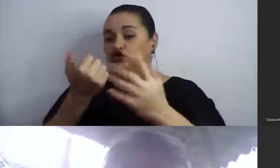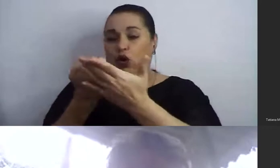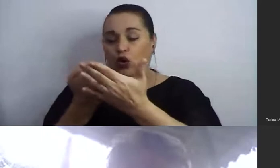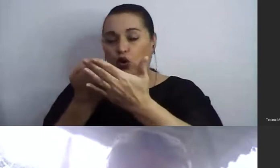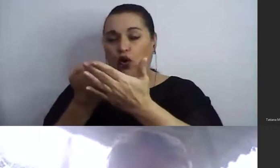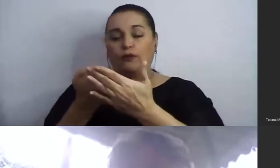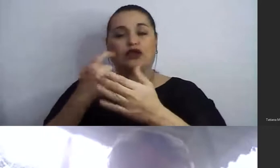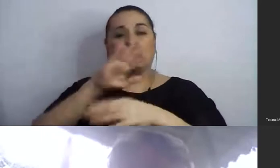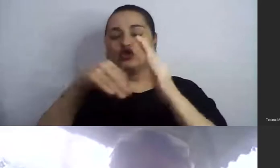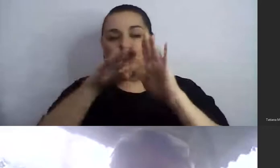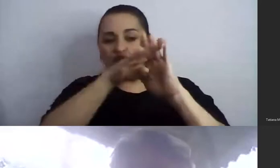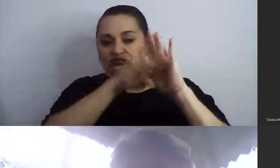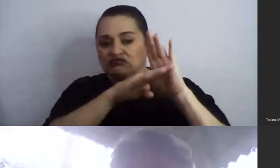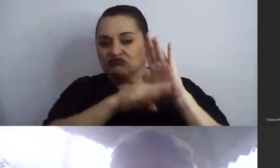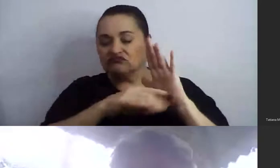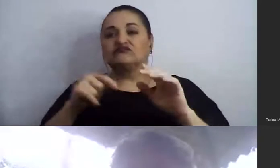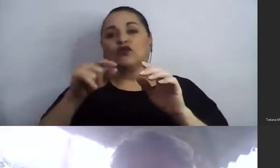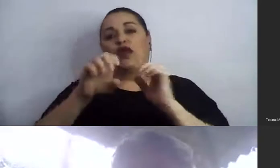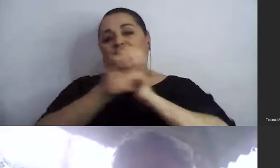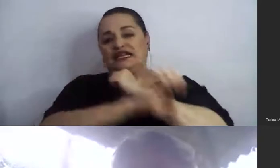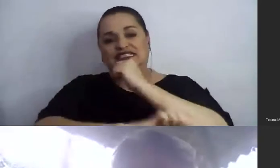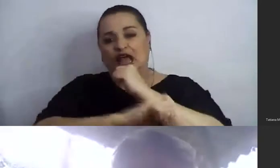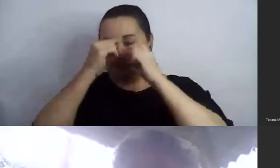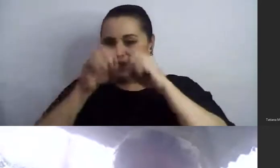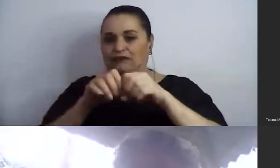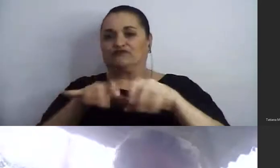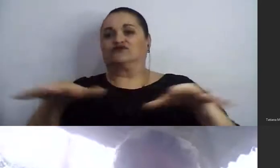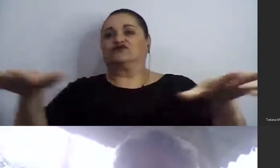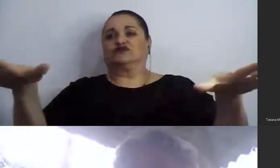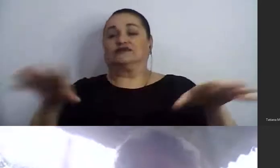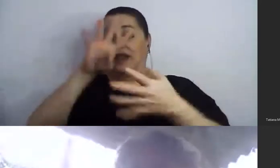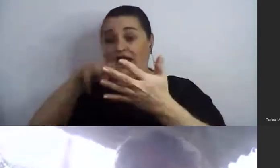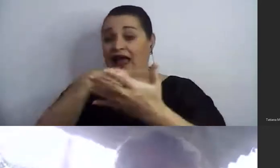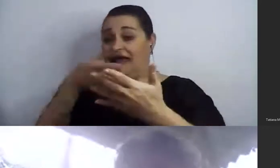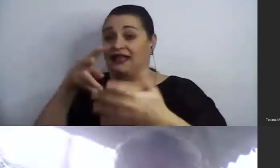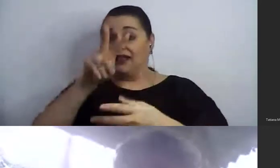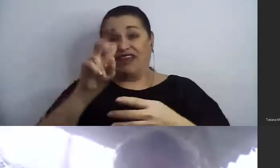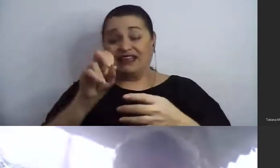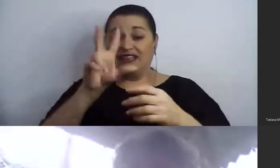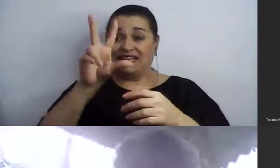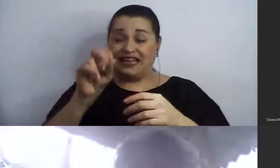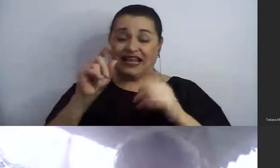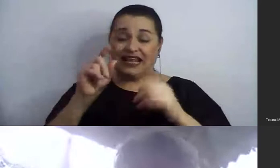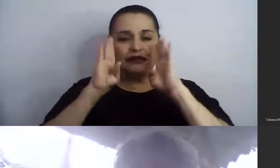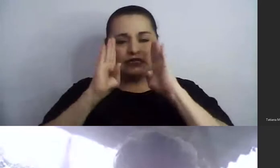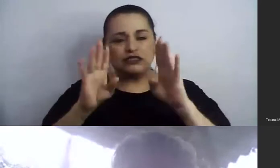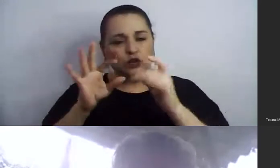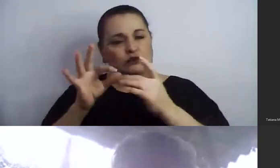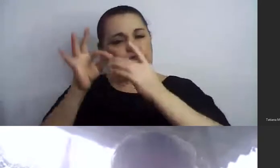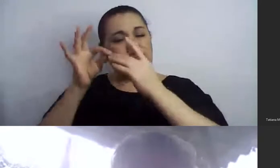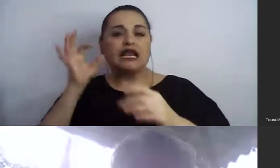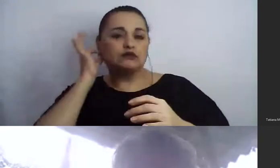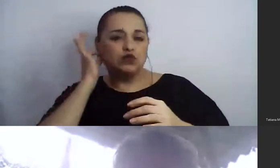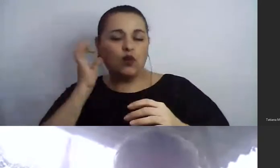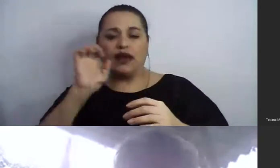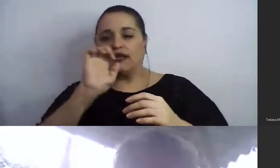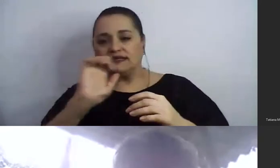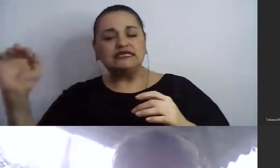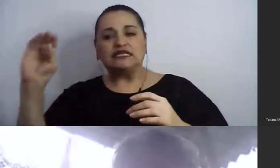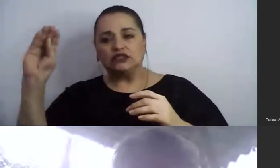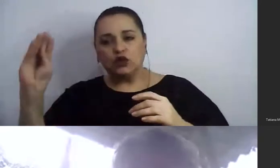tomadas por los estados para evitar la expansión de esta la agenda 2030 da especial atención a las mujeres las niñas